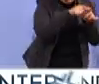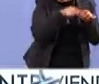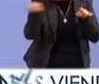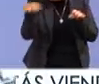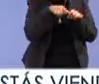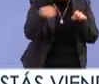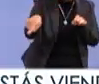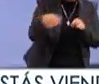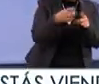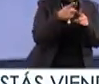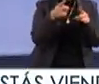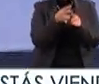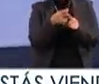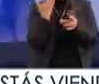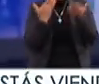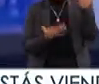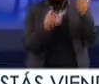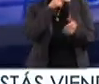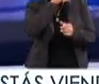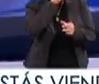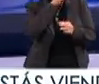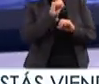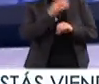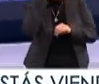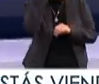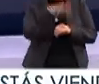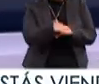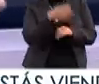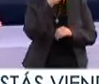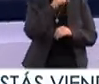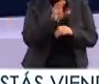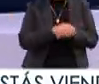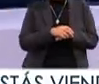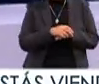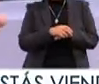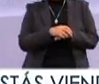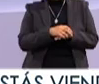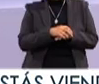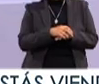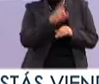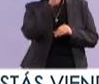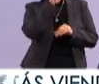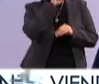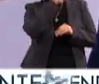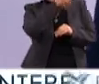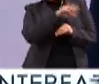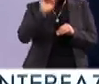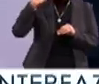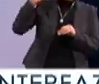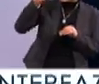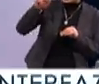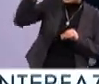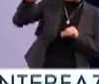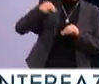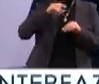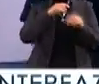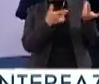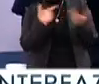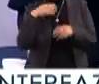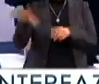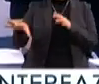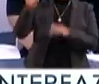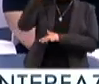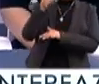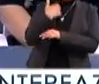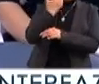los centros o sea porque a veces papás bueno dicen bueno la UNAM o el Politécnico y entonces escogen